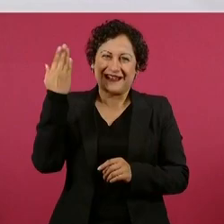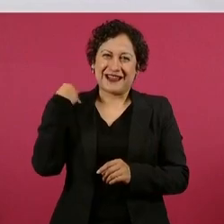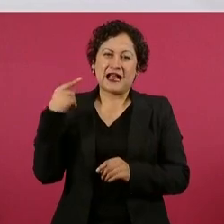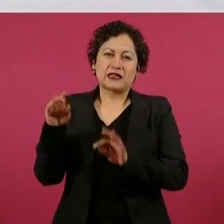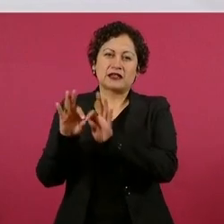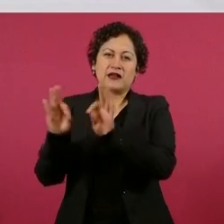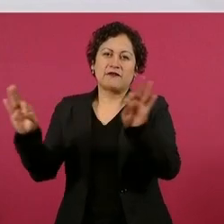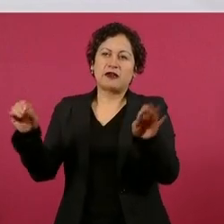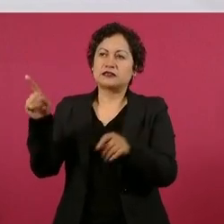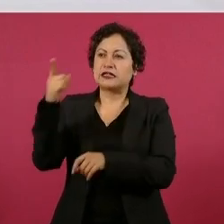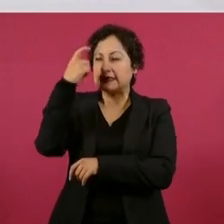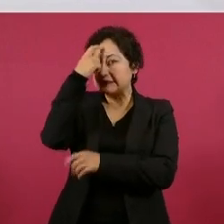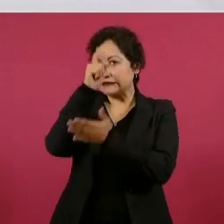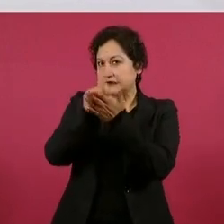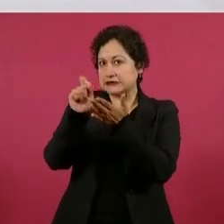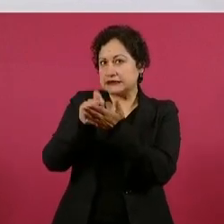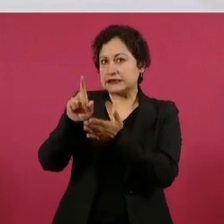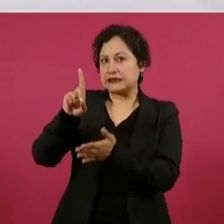hay aves que cruzan el pantano